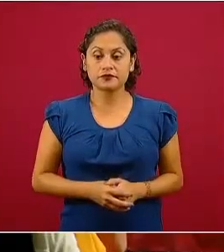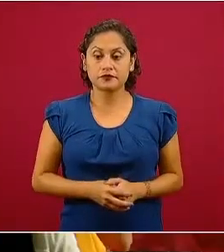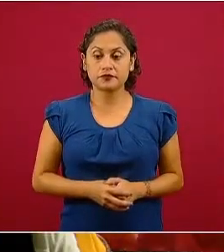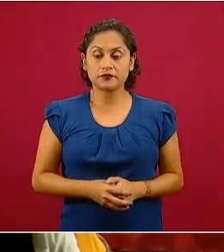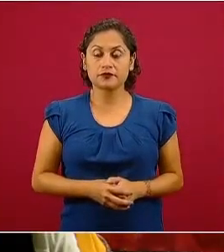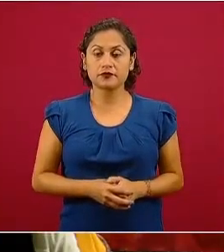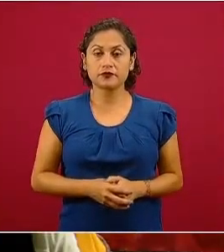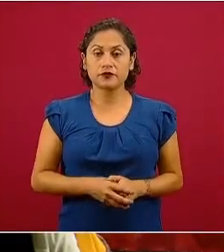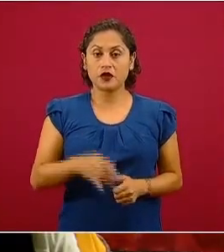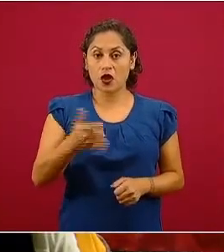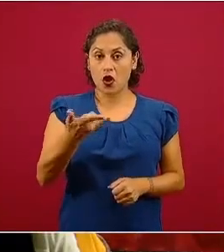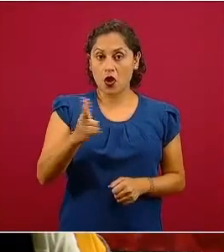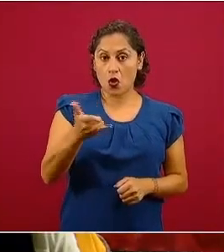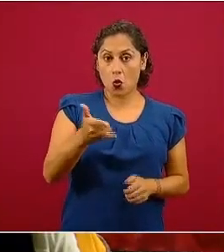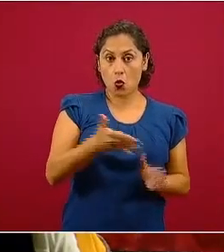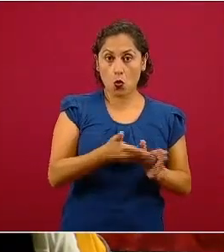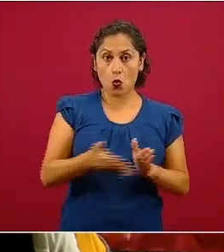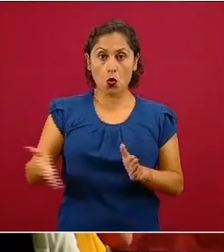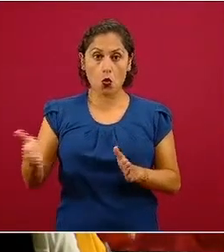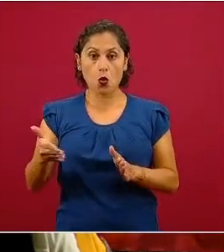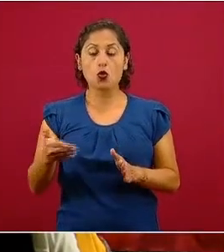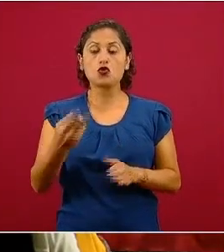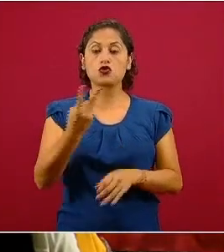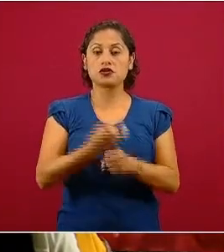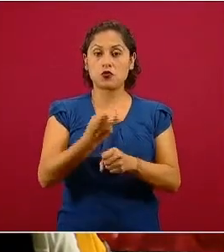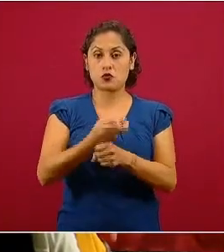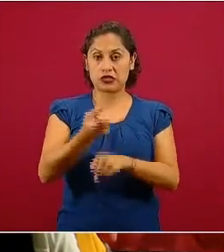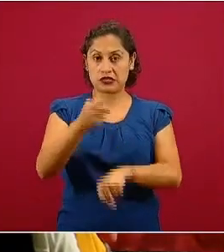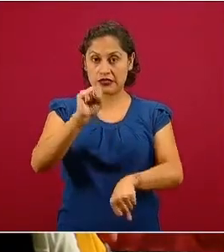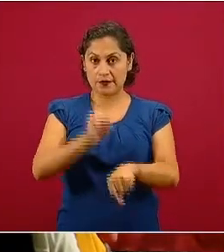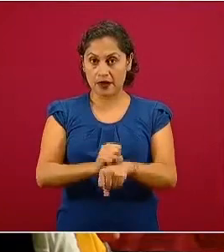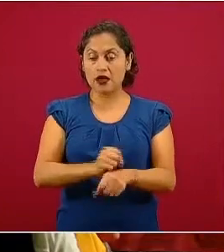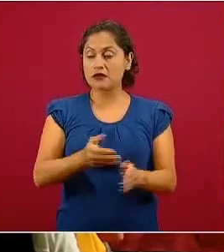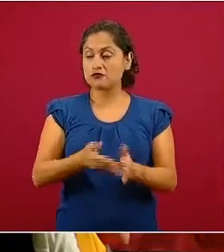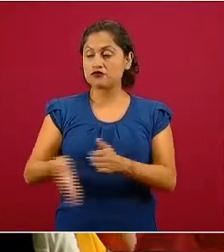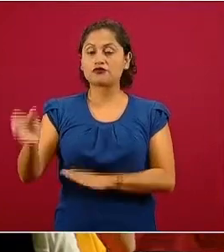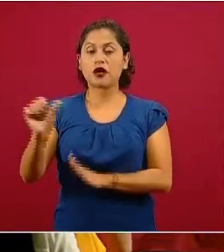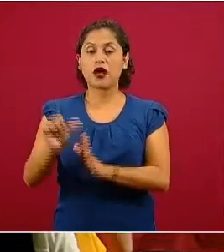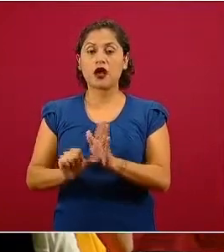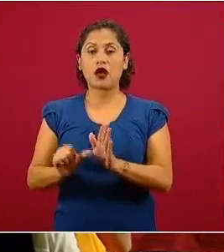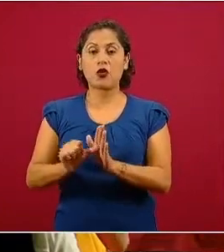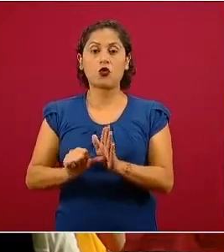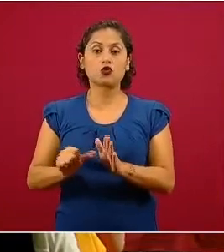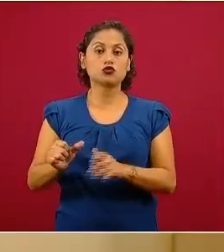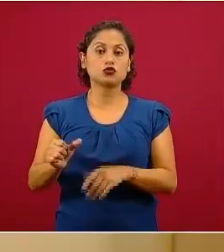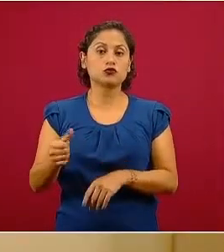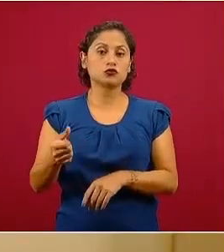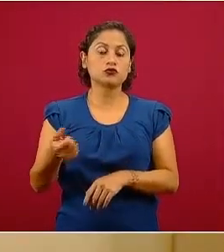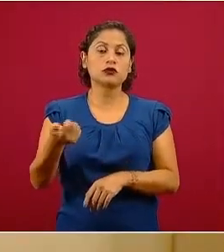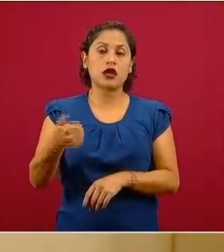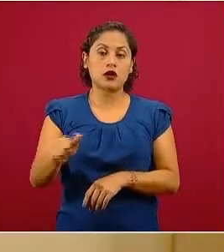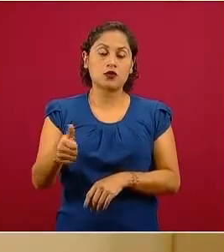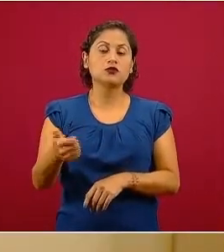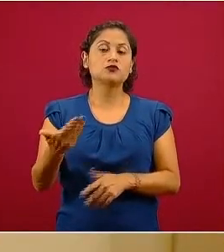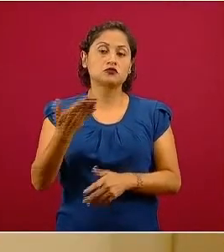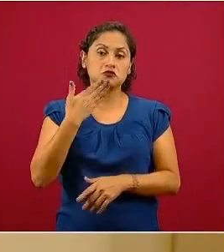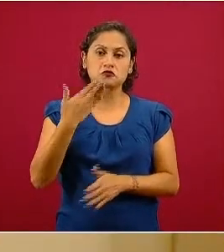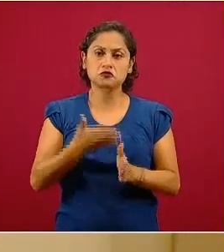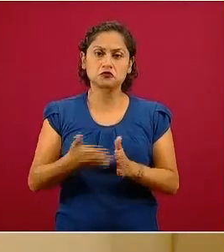segunda quincena de julio y durante todo el mes de agosto se ha mantenido esa tendencia descendente y ha habido menos ingresos a